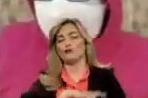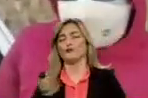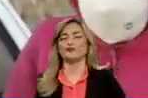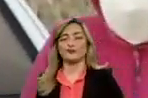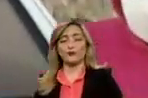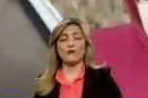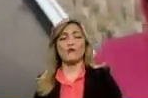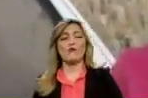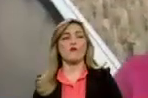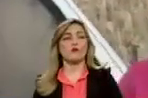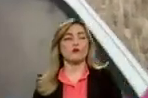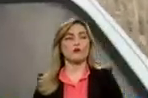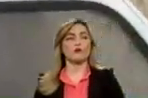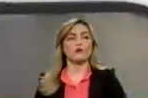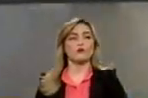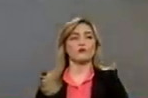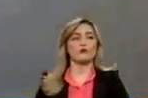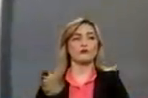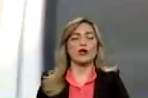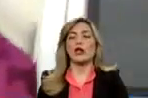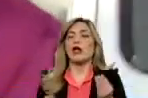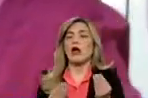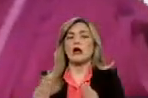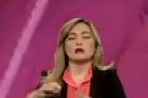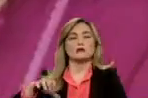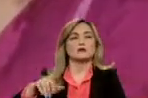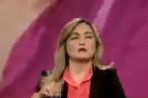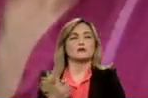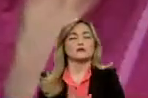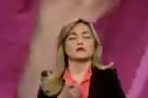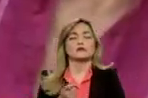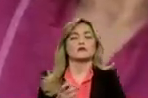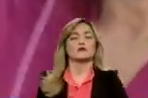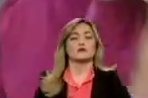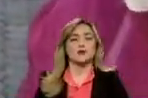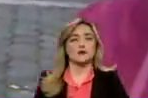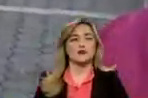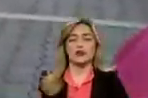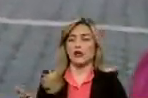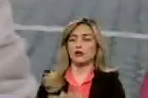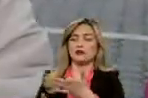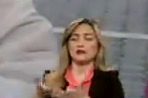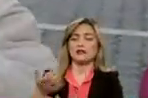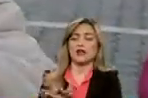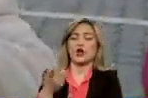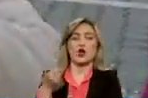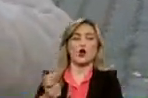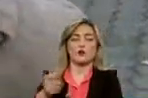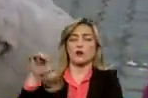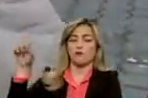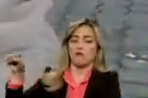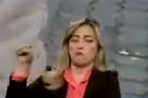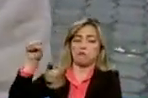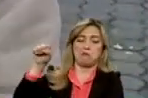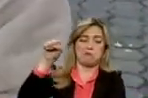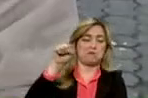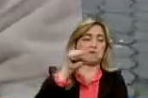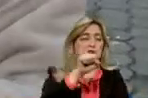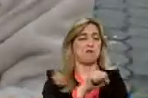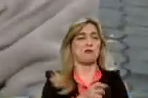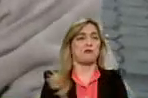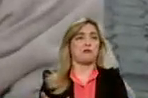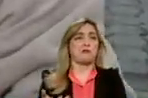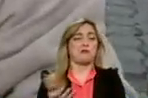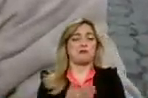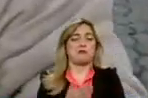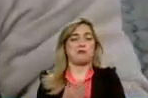tenemos, no tenemos agua. ¿Y qué hacen cuando no tienen agua, vecino? ¿Les toca comprar? Nos toca ir a las tiendas ahí y con los botellones, con los pomones, y con eso